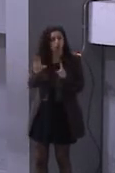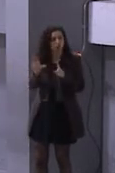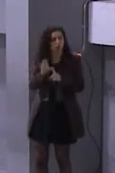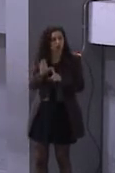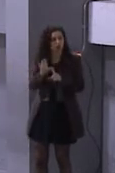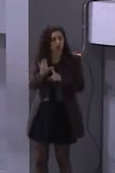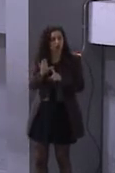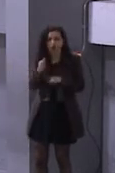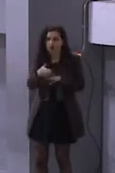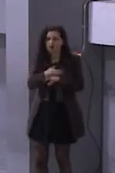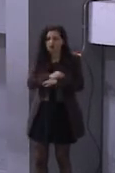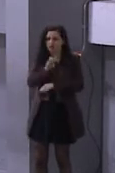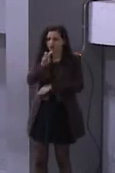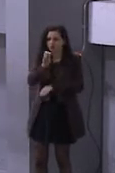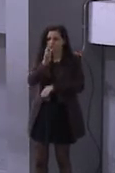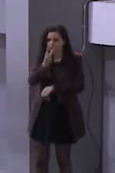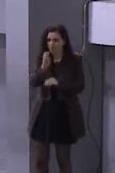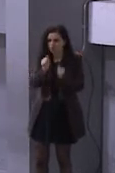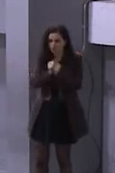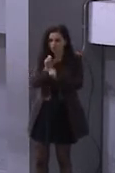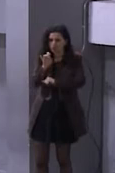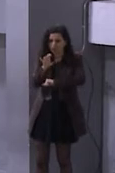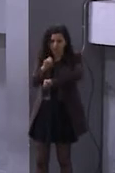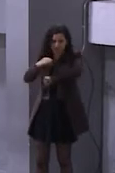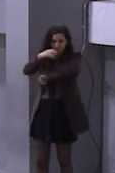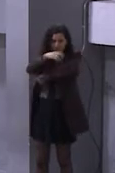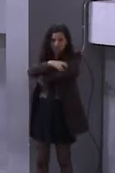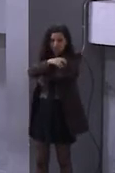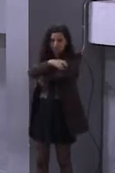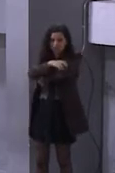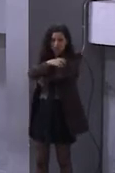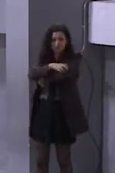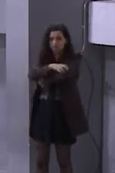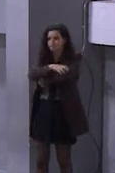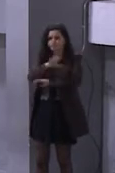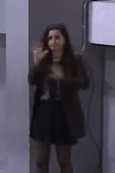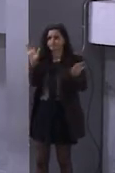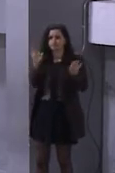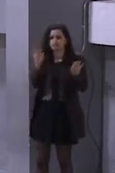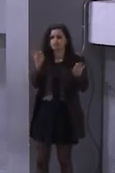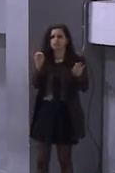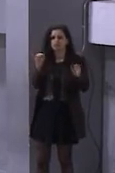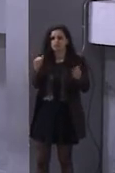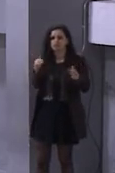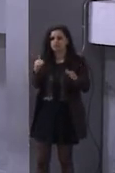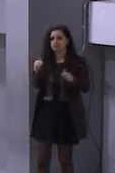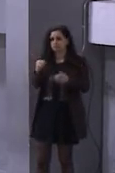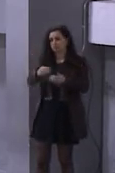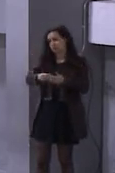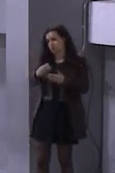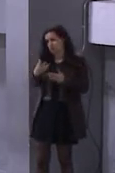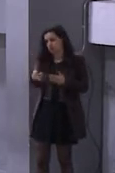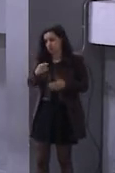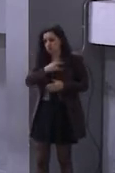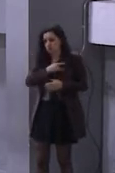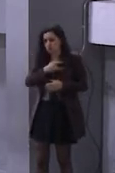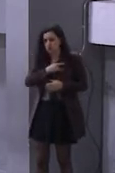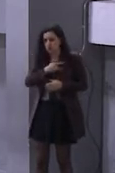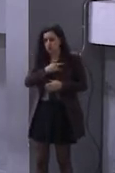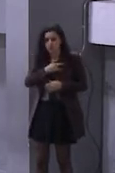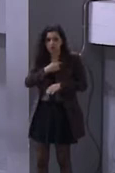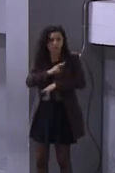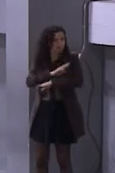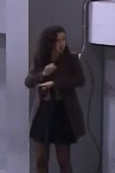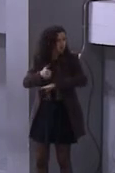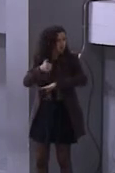estaba sobre la 73 con 15, que resultaba bastante, bastante oneroso para la universidad. El vicerrector me